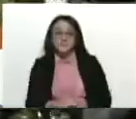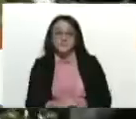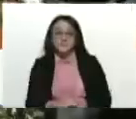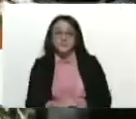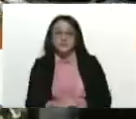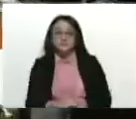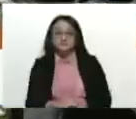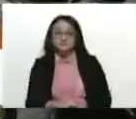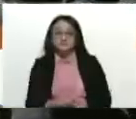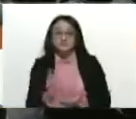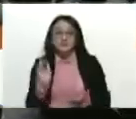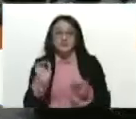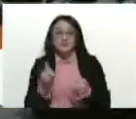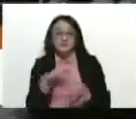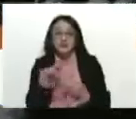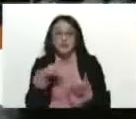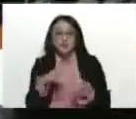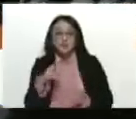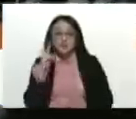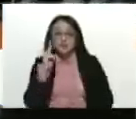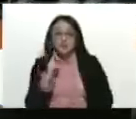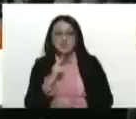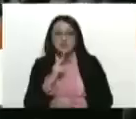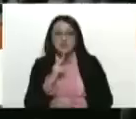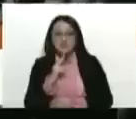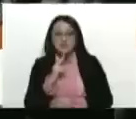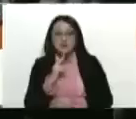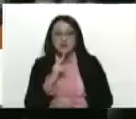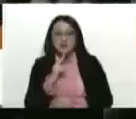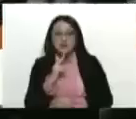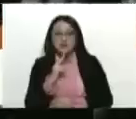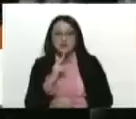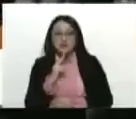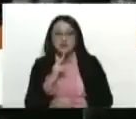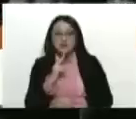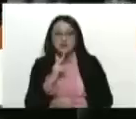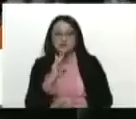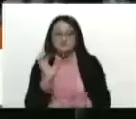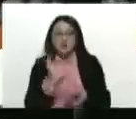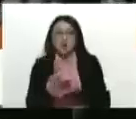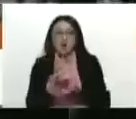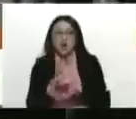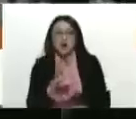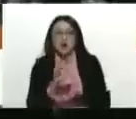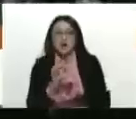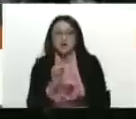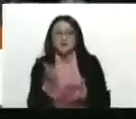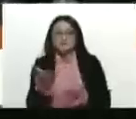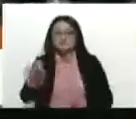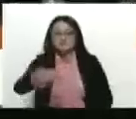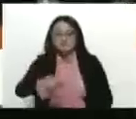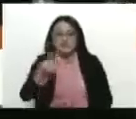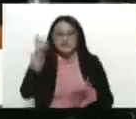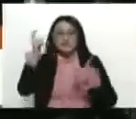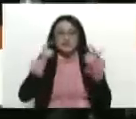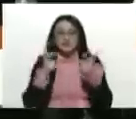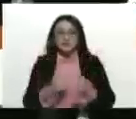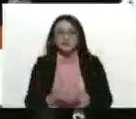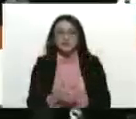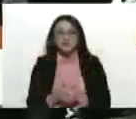venía la revolución bolivariana ya de duros golpes habían partido el comandante Chávez